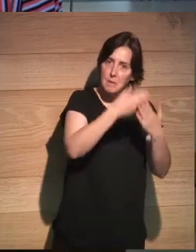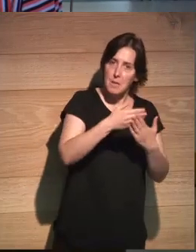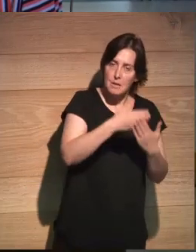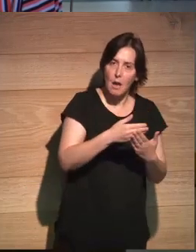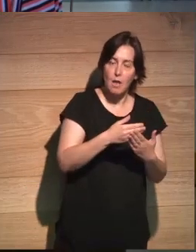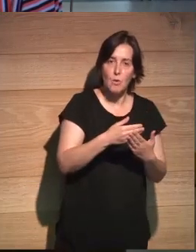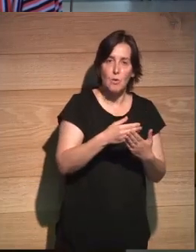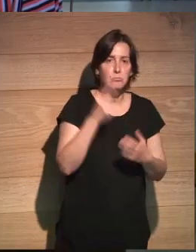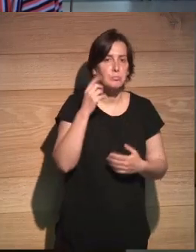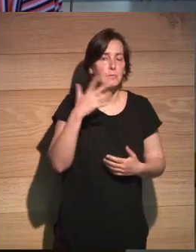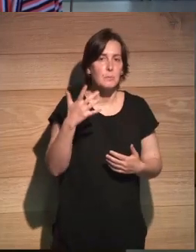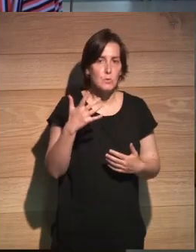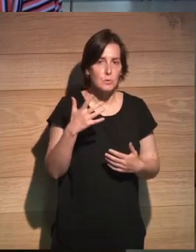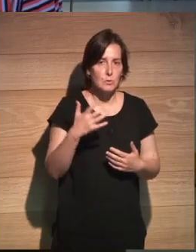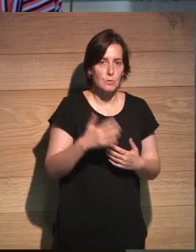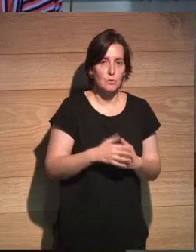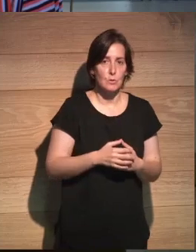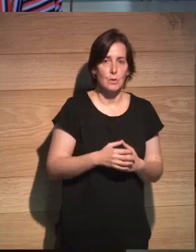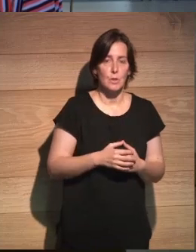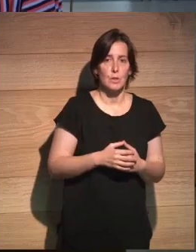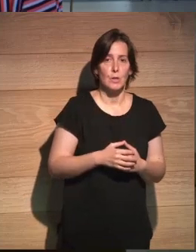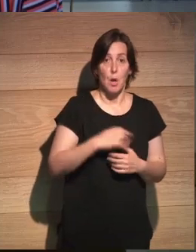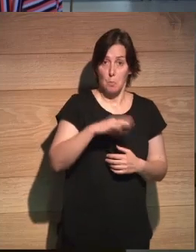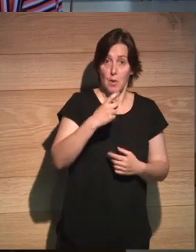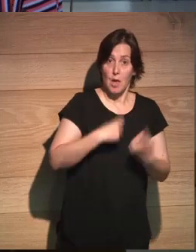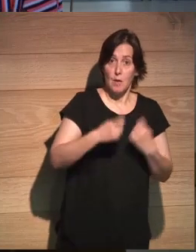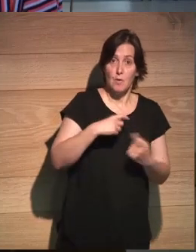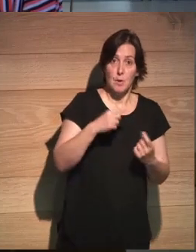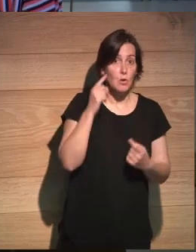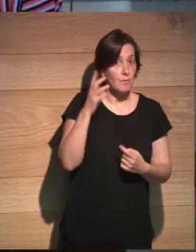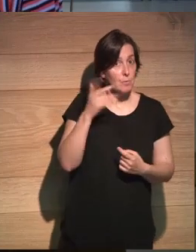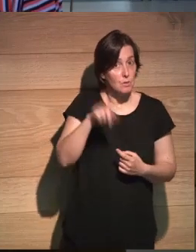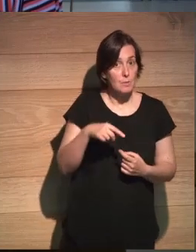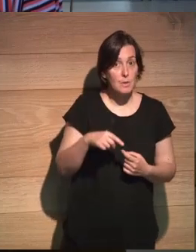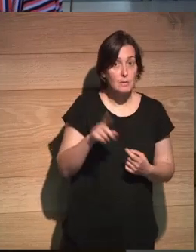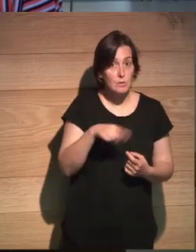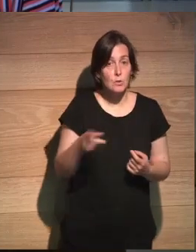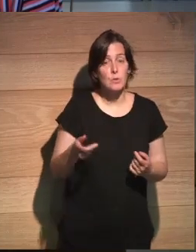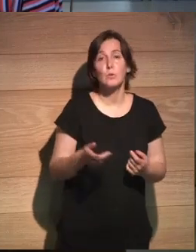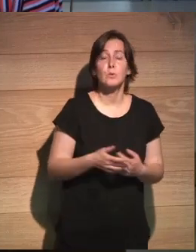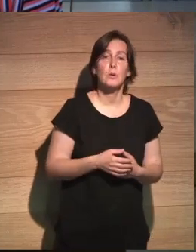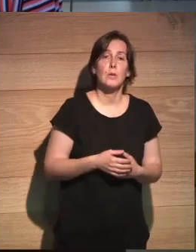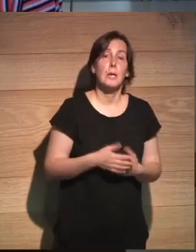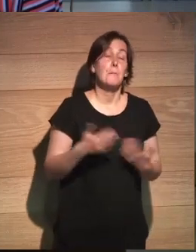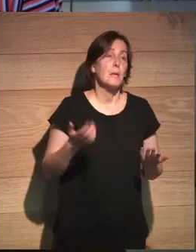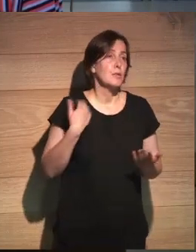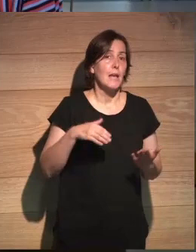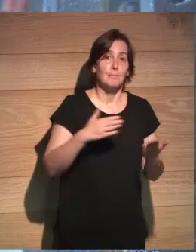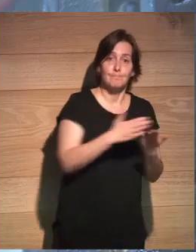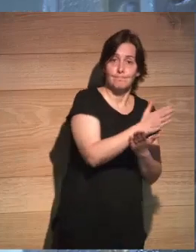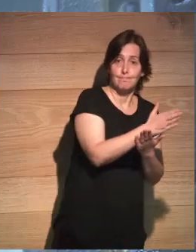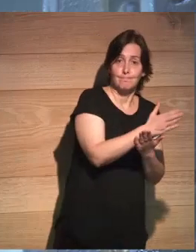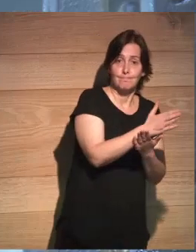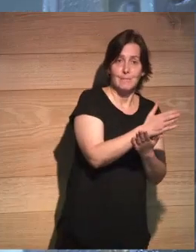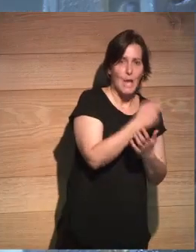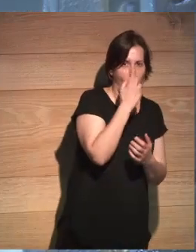puntero, puede ser, ¿no? Una información sobre famosos. Pero ya tenemos esa dicotomía de que una